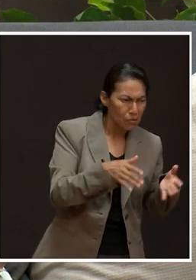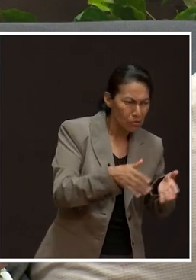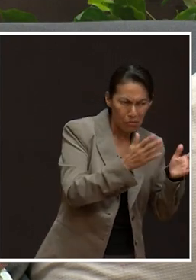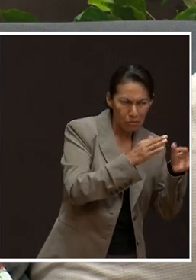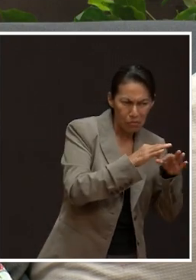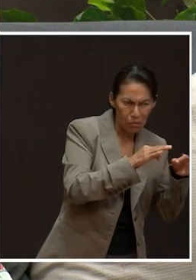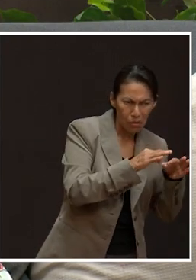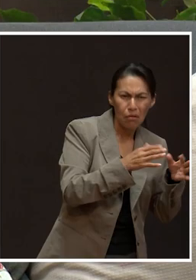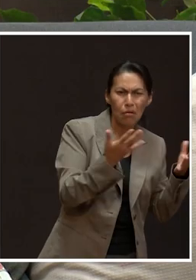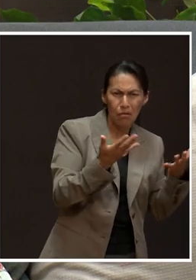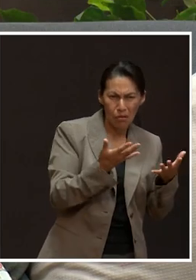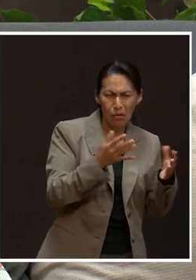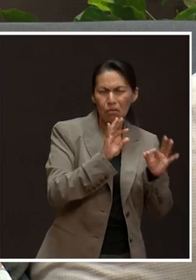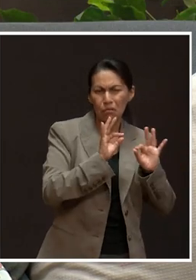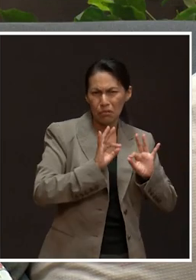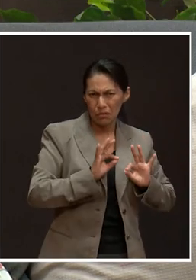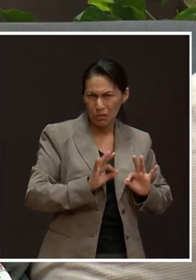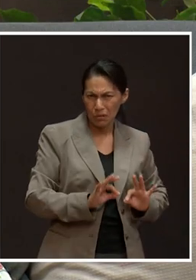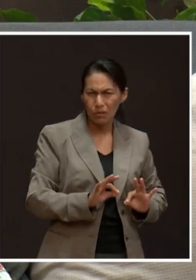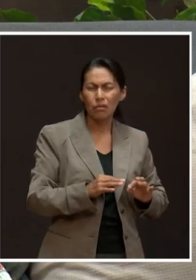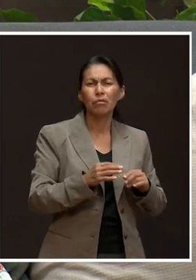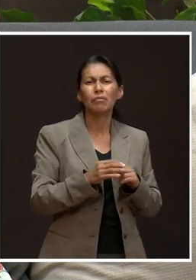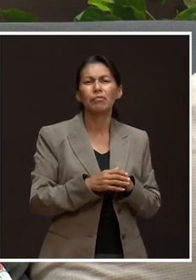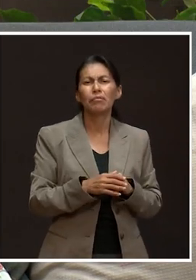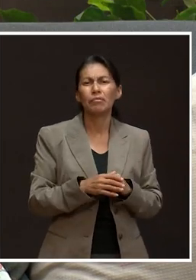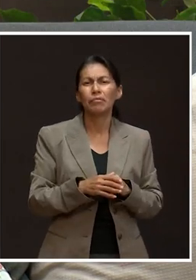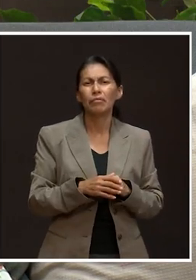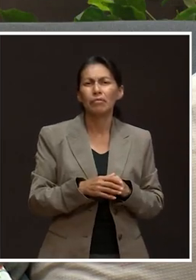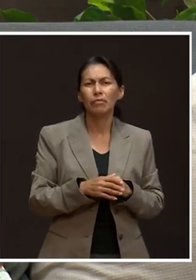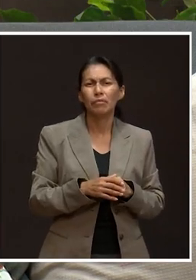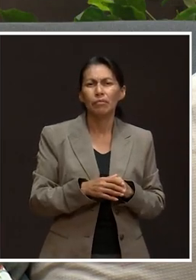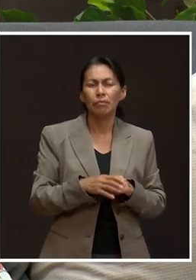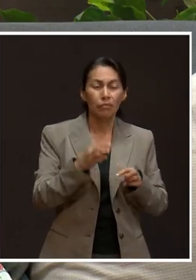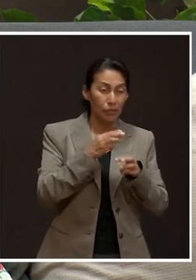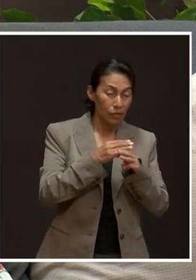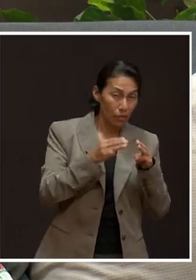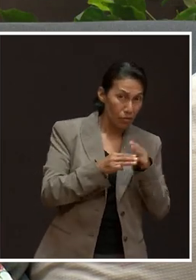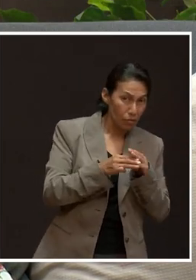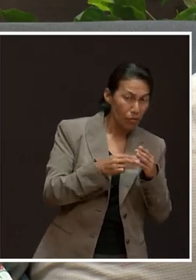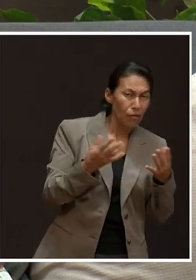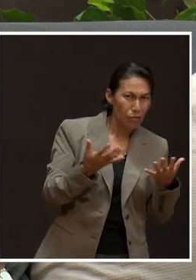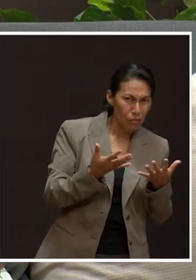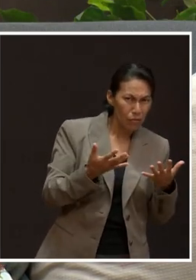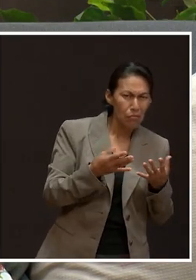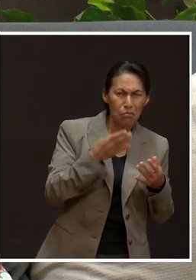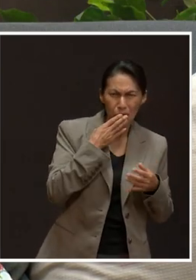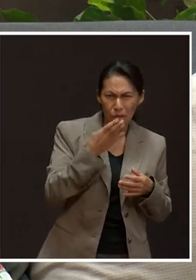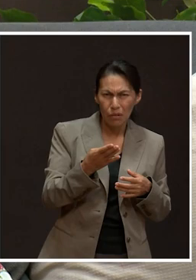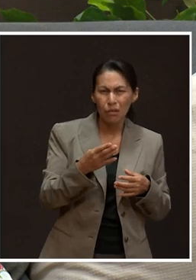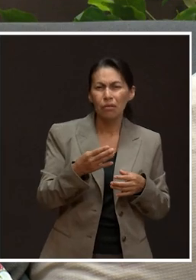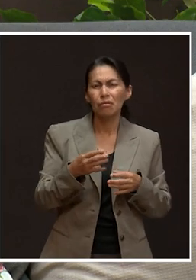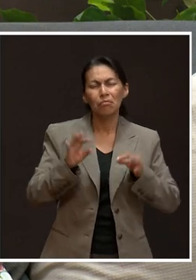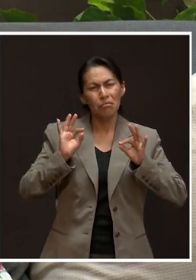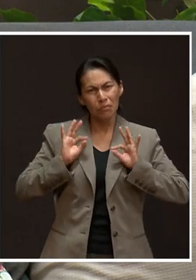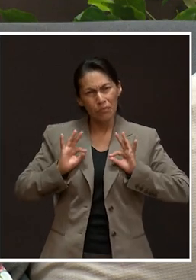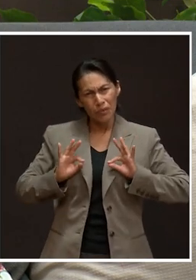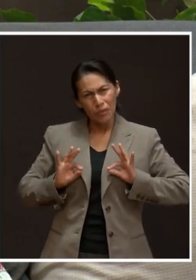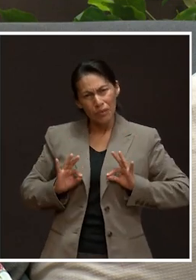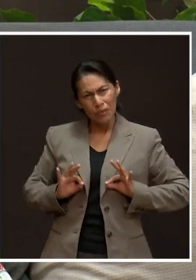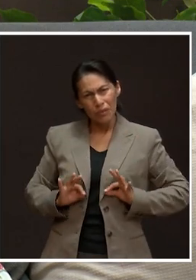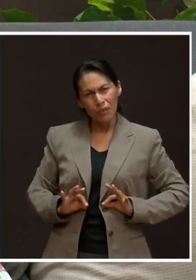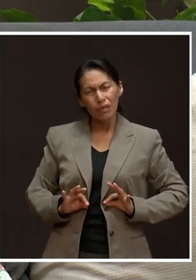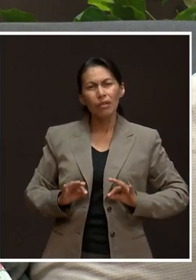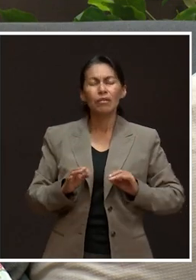todo pues se tranquilizó. Las materias pude ya pasarlas, me tranquilicé un